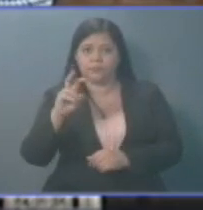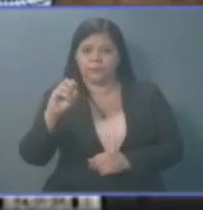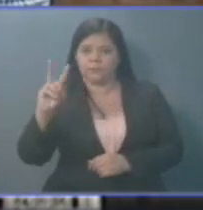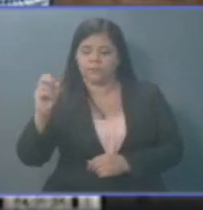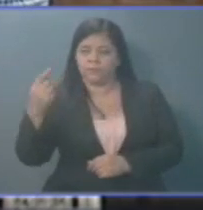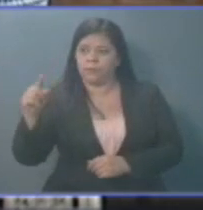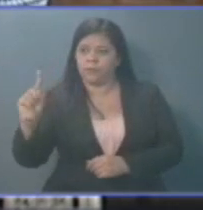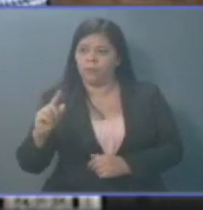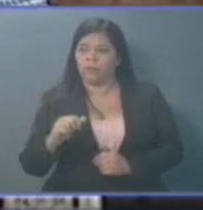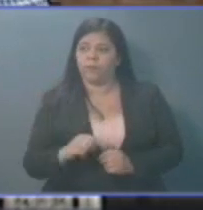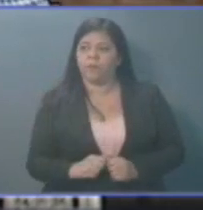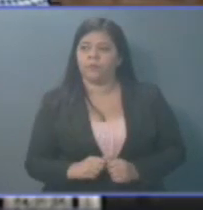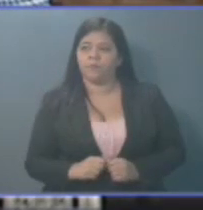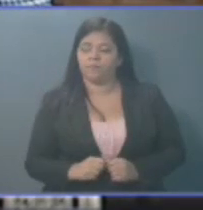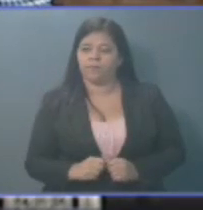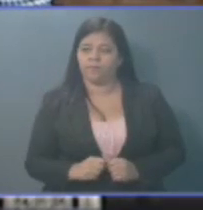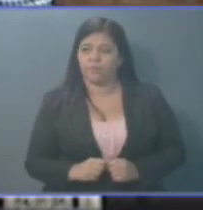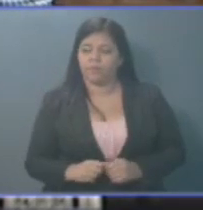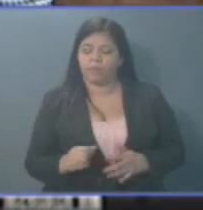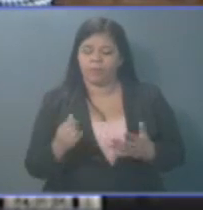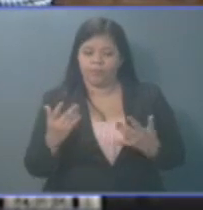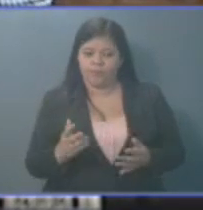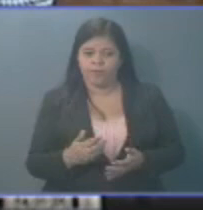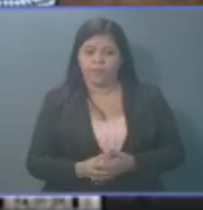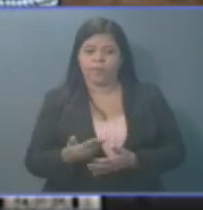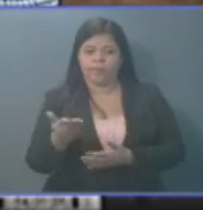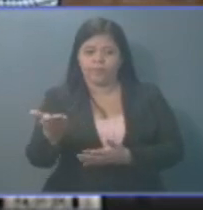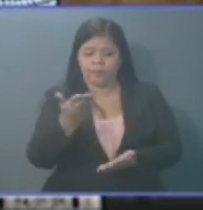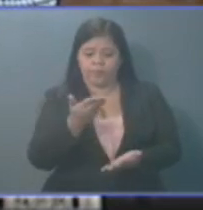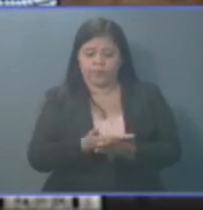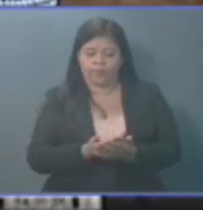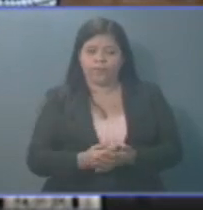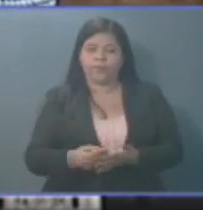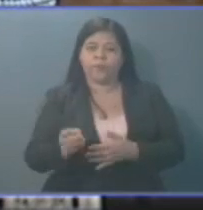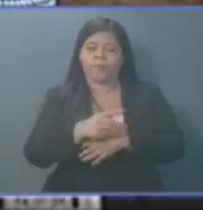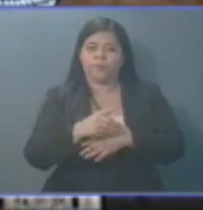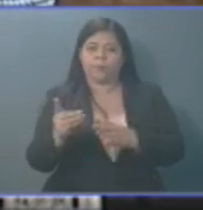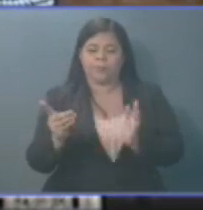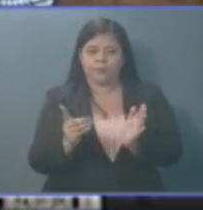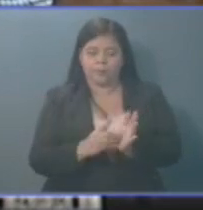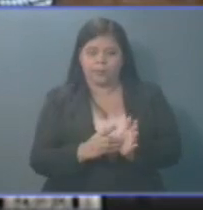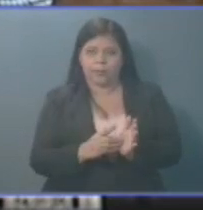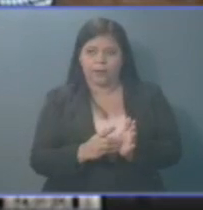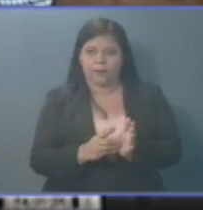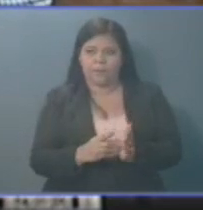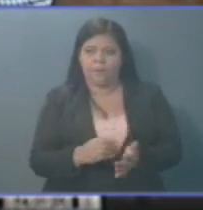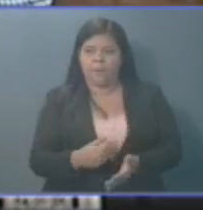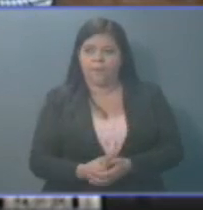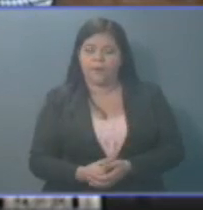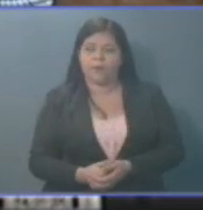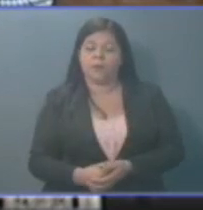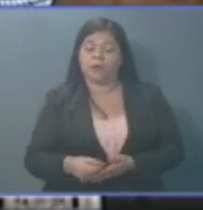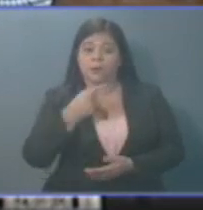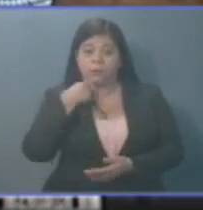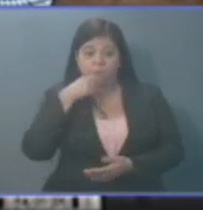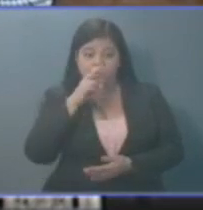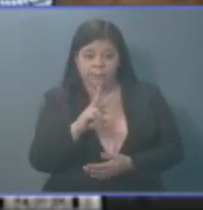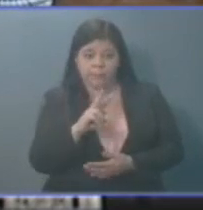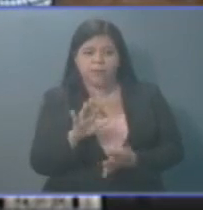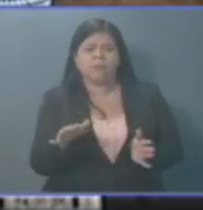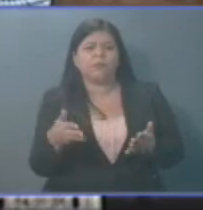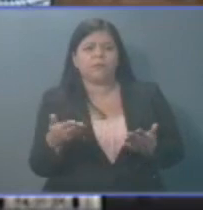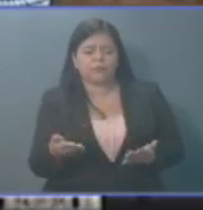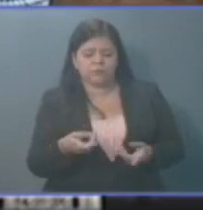2052-6-2020-1, que contiene iniciativa de diputados del grupo parlamentario del FMLN